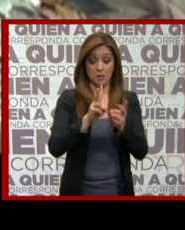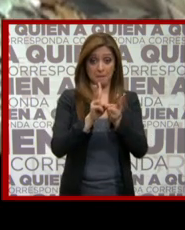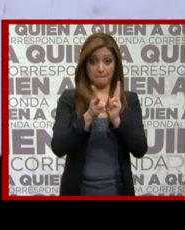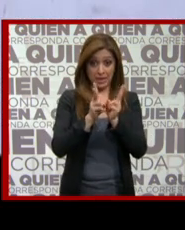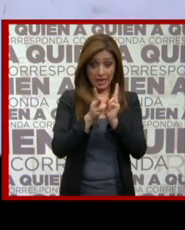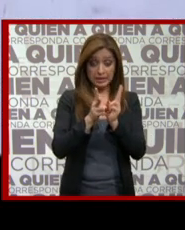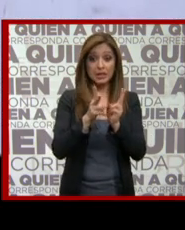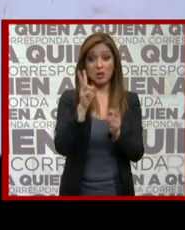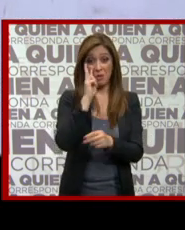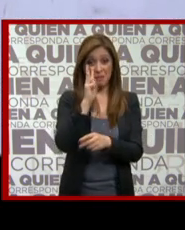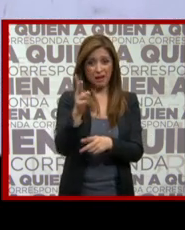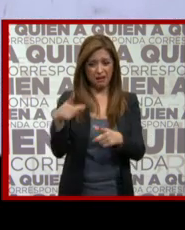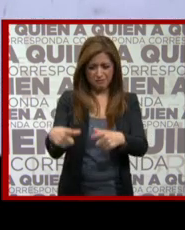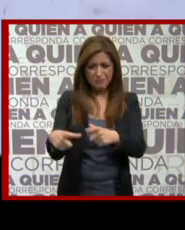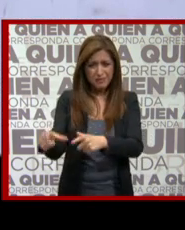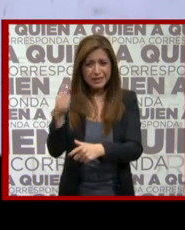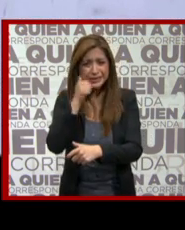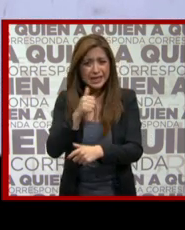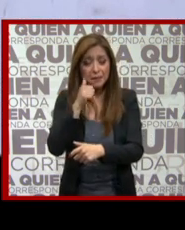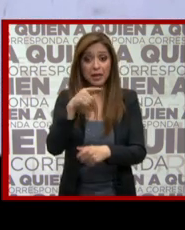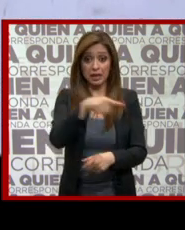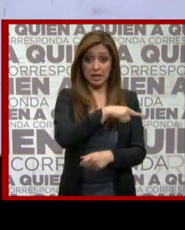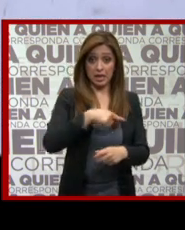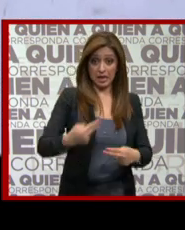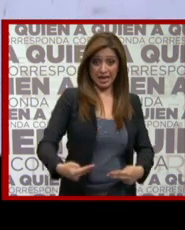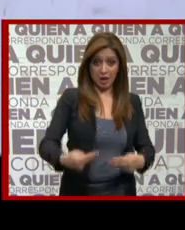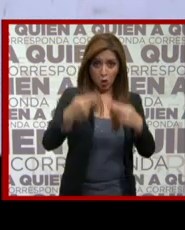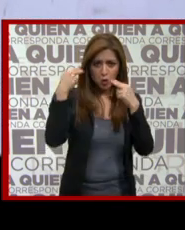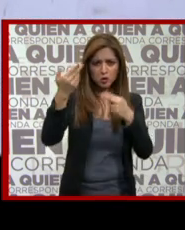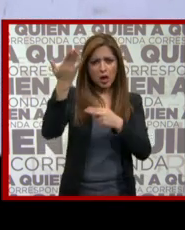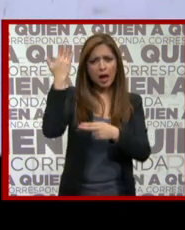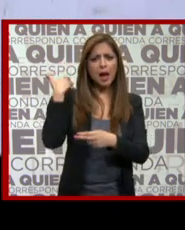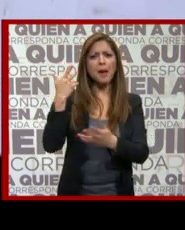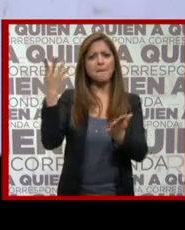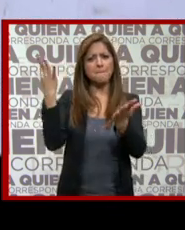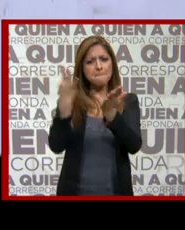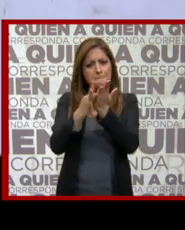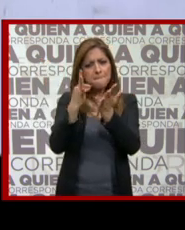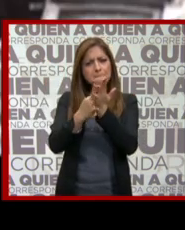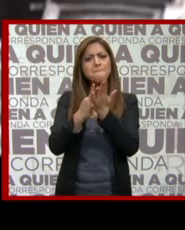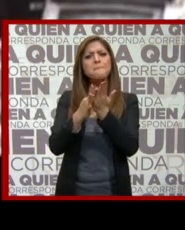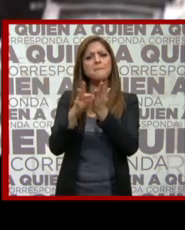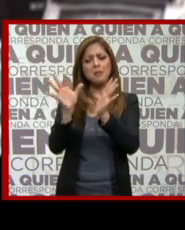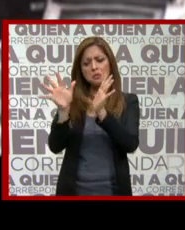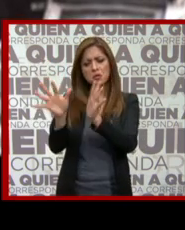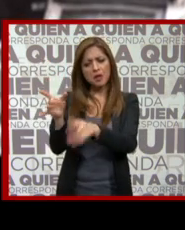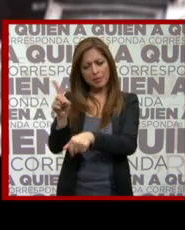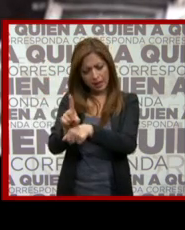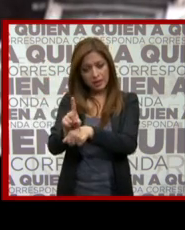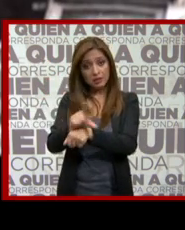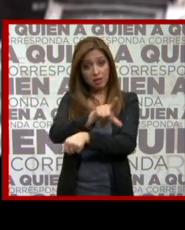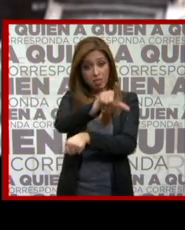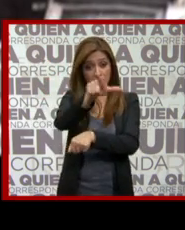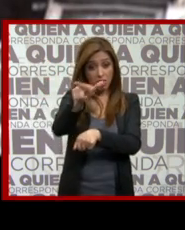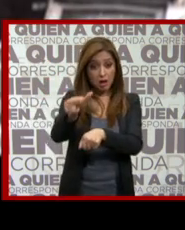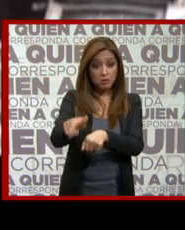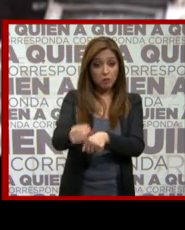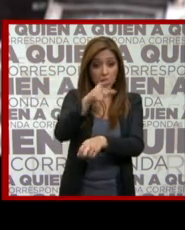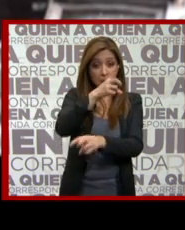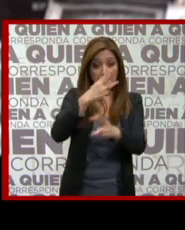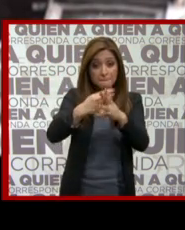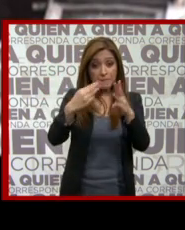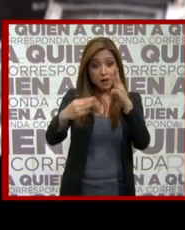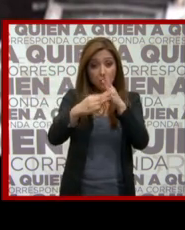tacuaches. Platica que años atrás este negocio solo llevaba fierro y metales por un par de días, pero actualmente estos mismos